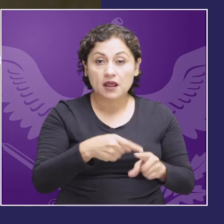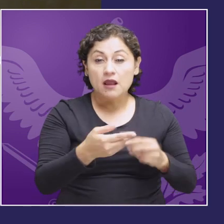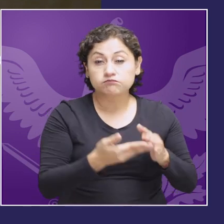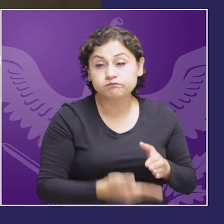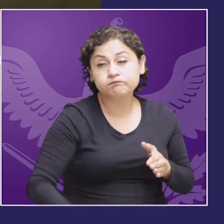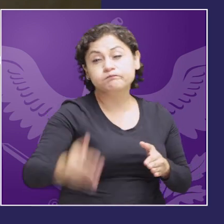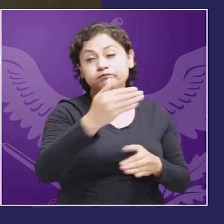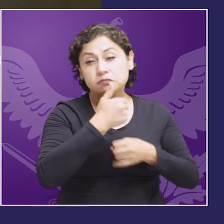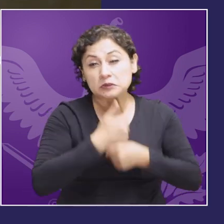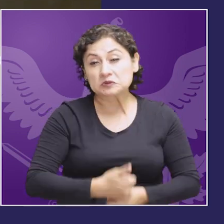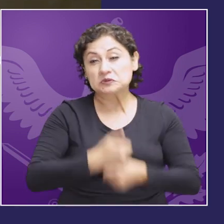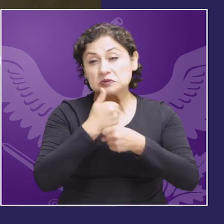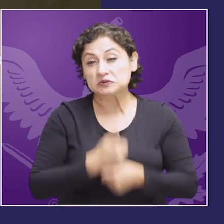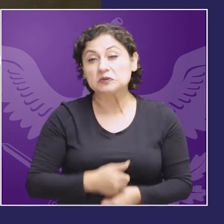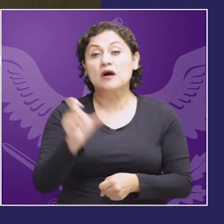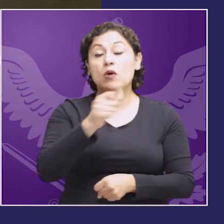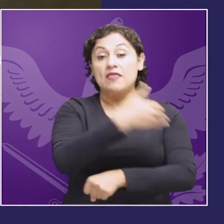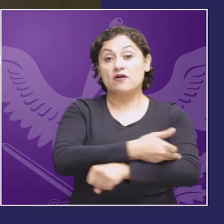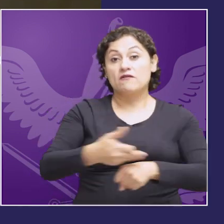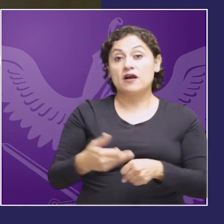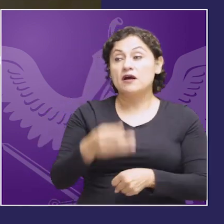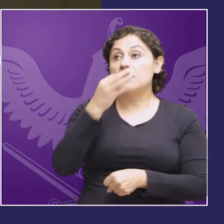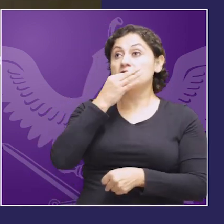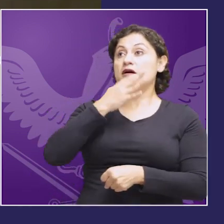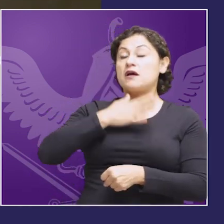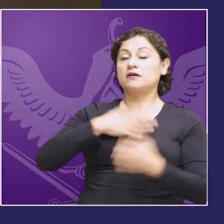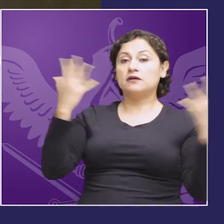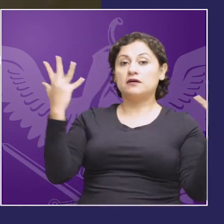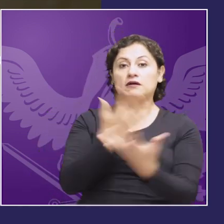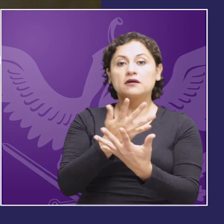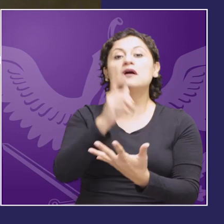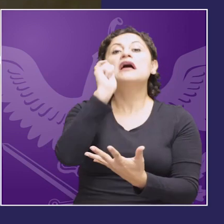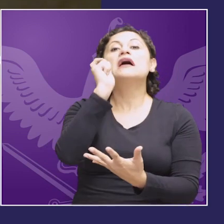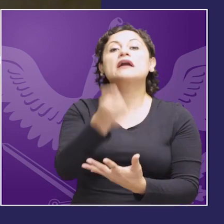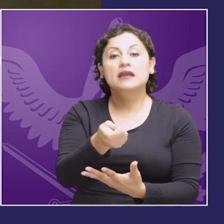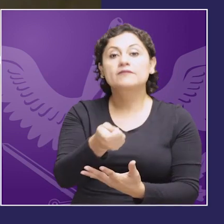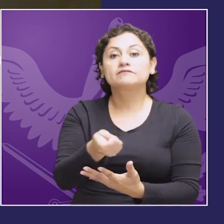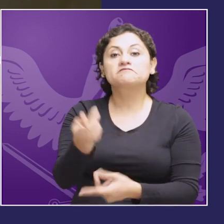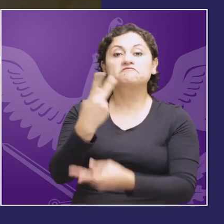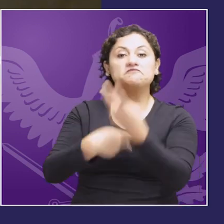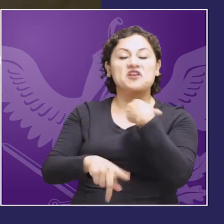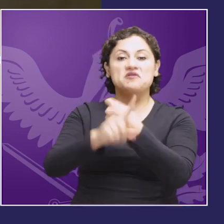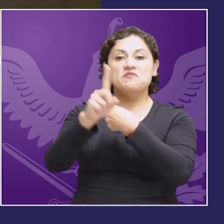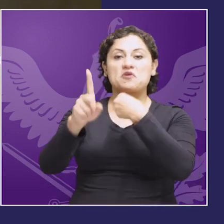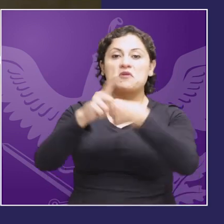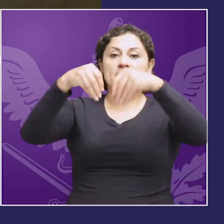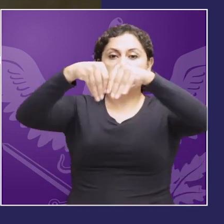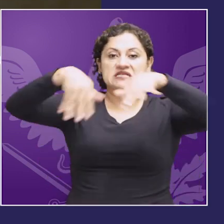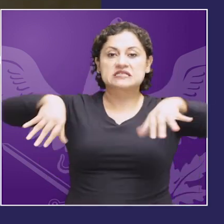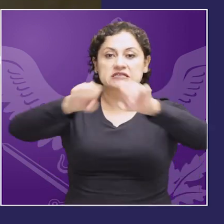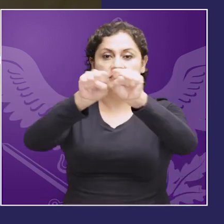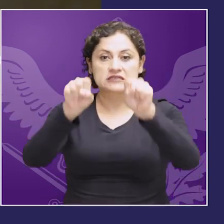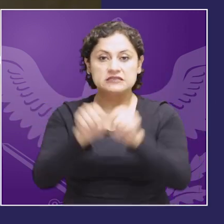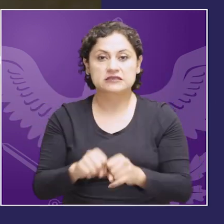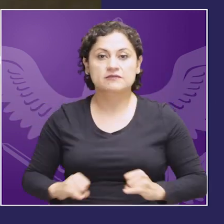mismo en que son notificadas las familias de la muerte de sus hijas. Apenas tienen conocimiento, lo